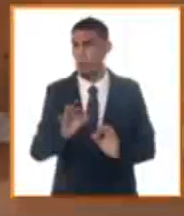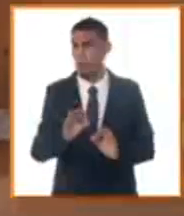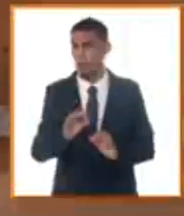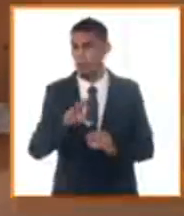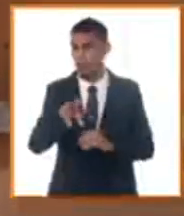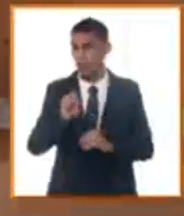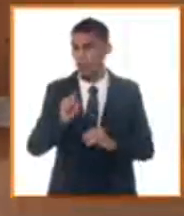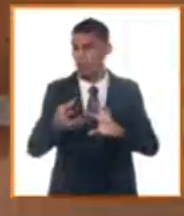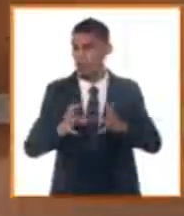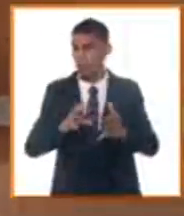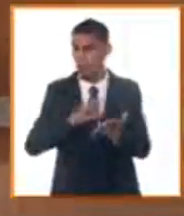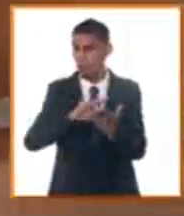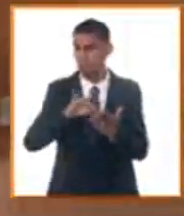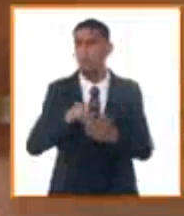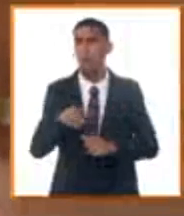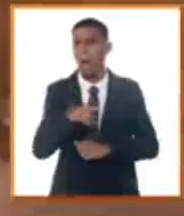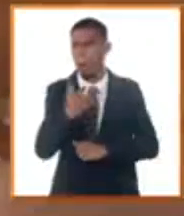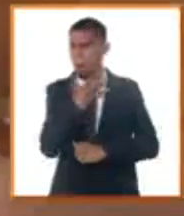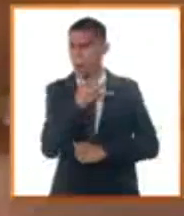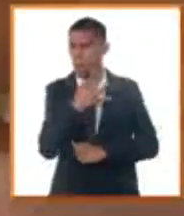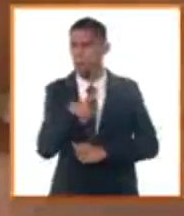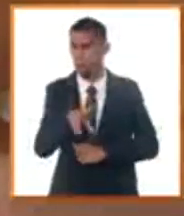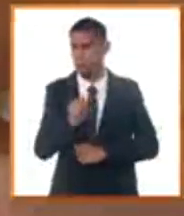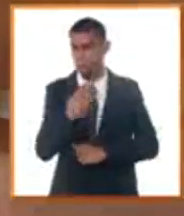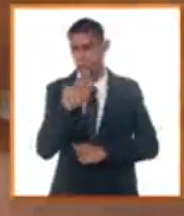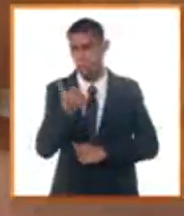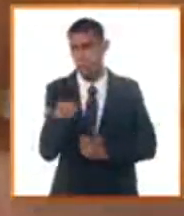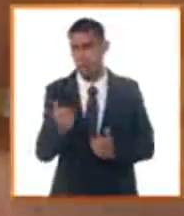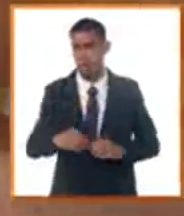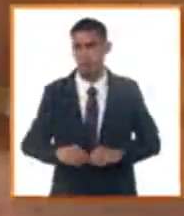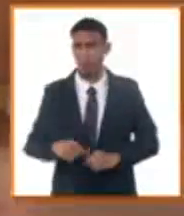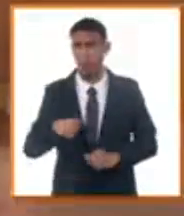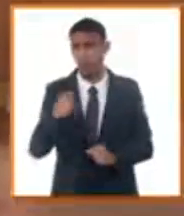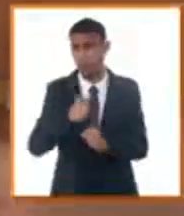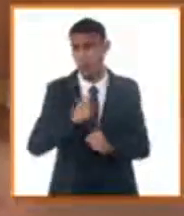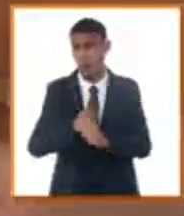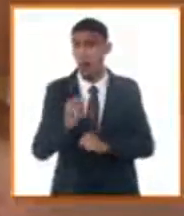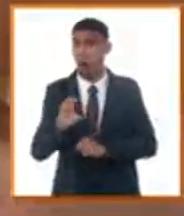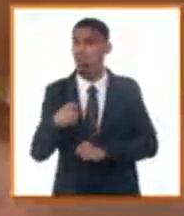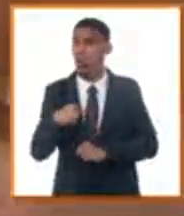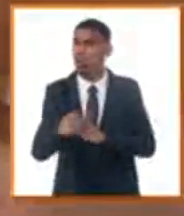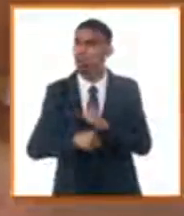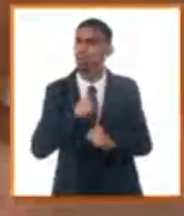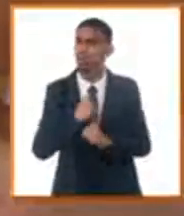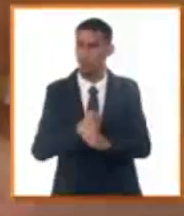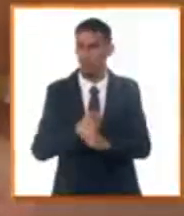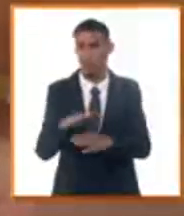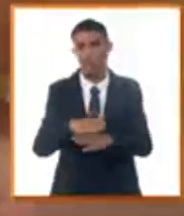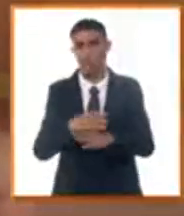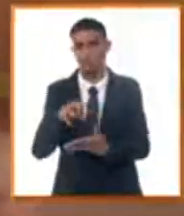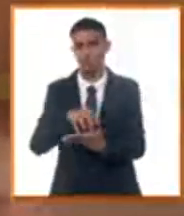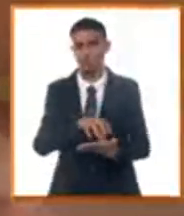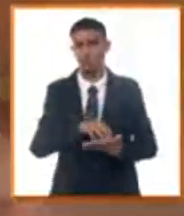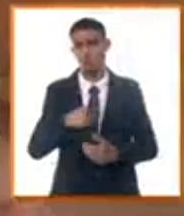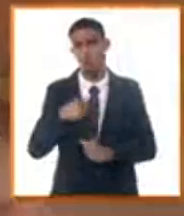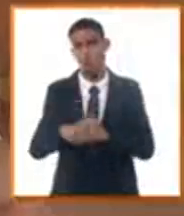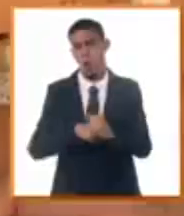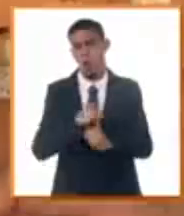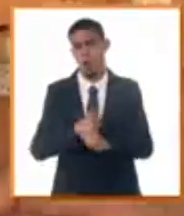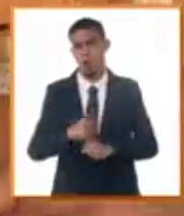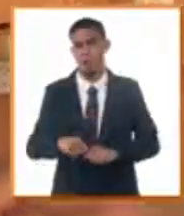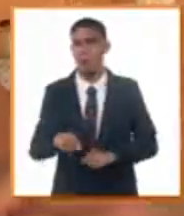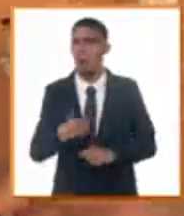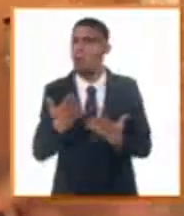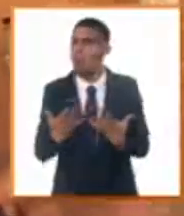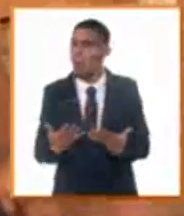bastante aceptable y también como trabajadora bancaria lo uso bastante donde quiera que voy. Es muy cómodo.